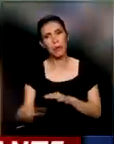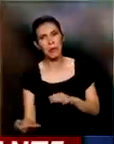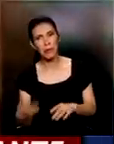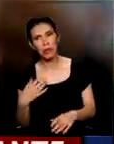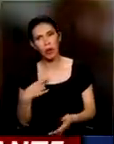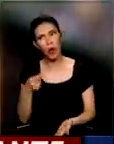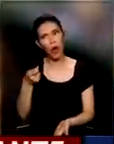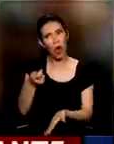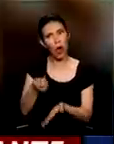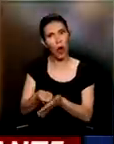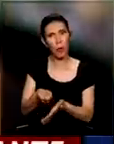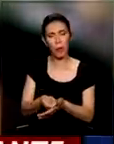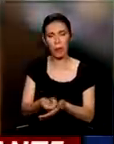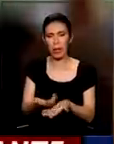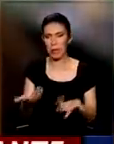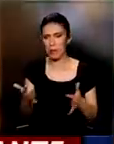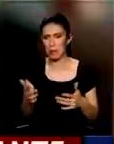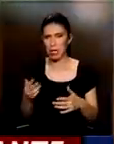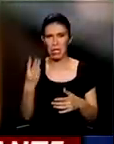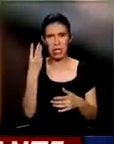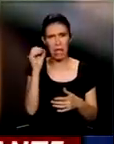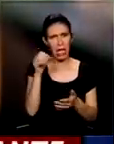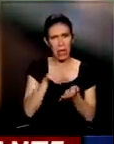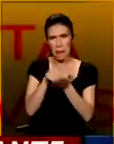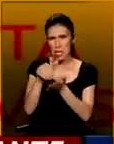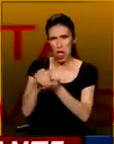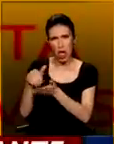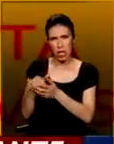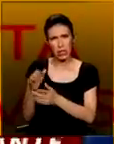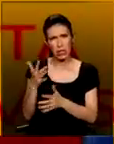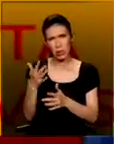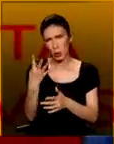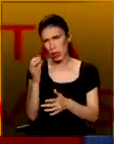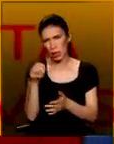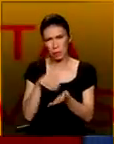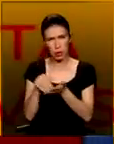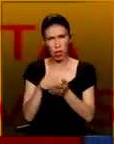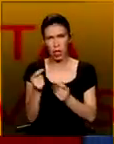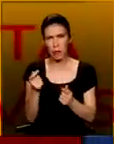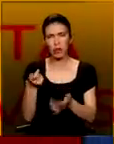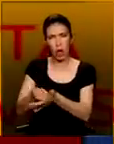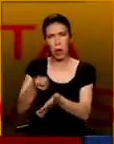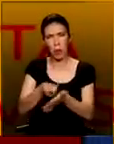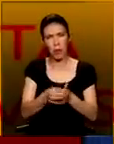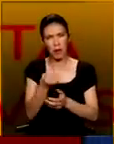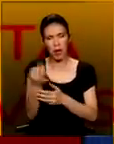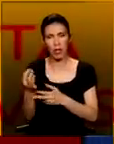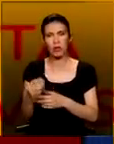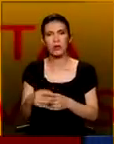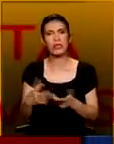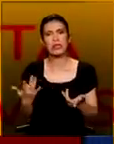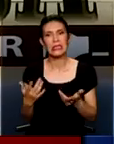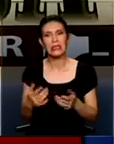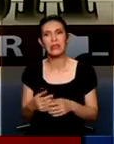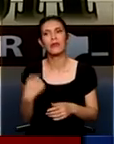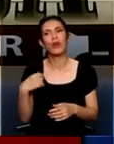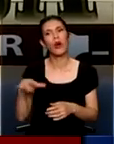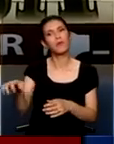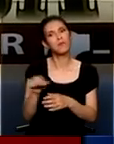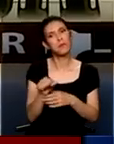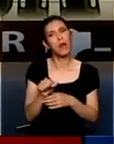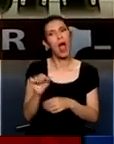compra bastante superior, más o menos de 30, 40 millones de pesos, más o menos. Claro, estos jóvenes explican que la técnica fue conseguir un vehículo barato